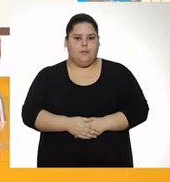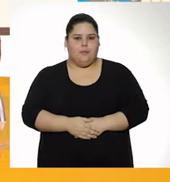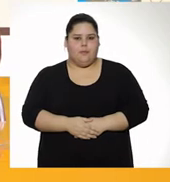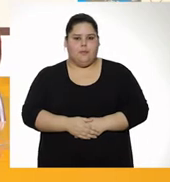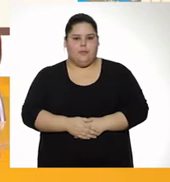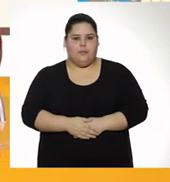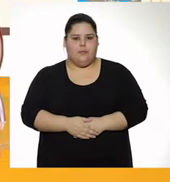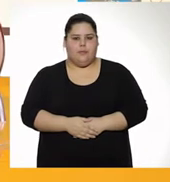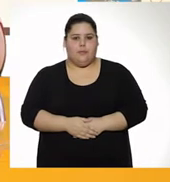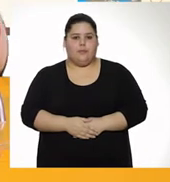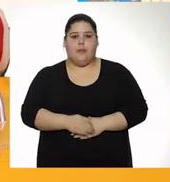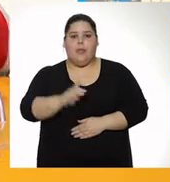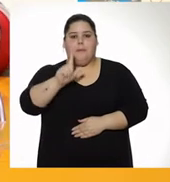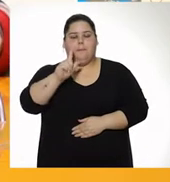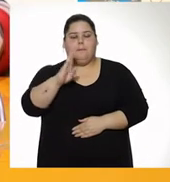El bicarbonato.